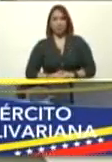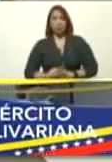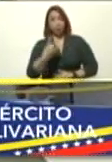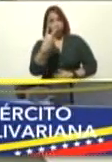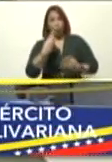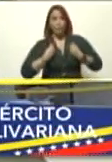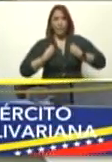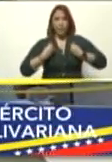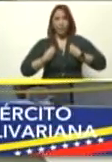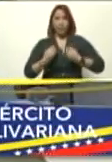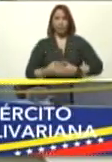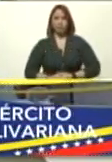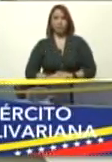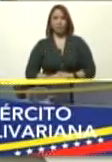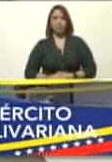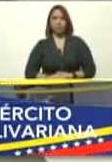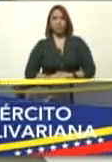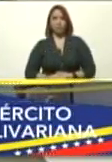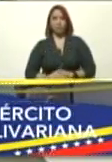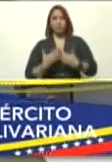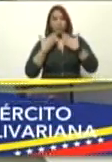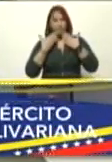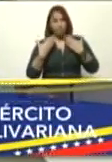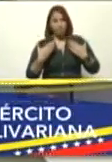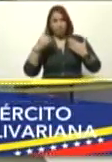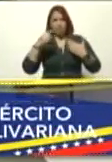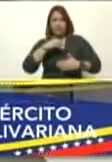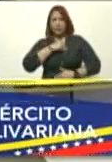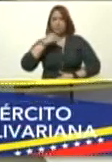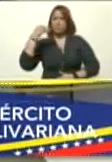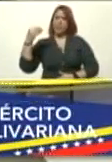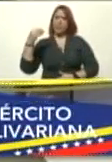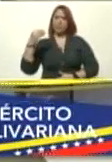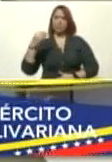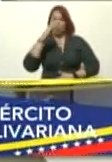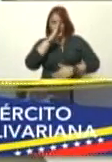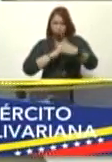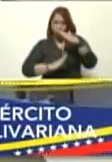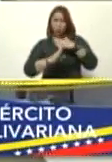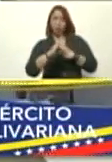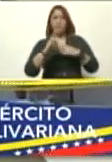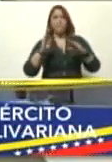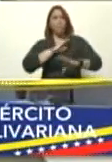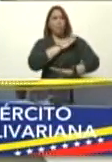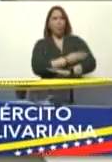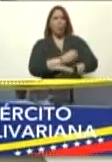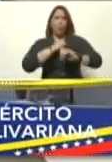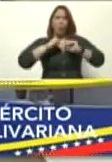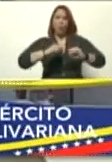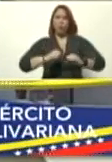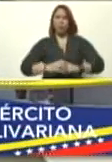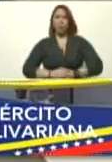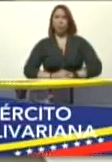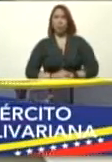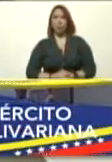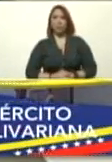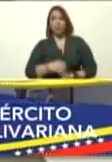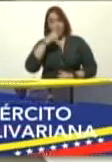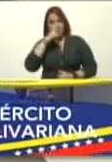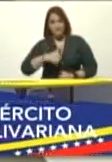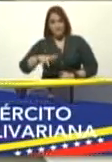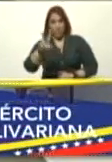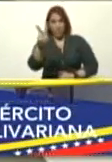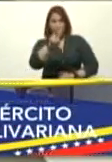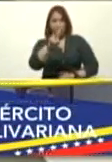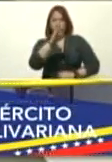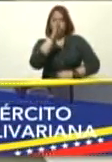vidas, gracias a ese espíritu noble y valiente de el pueblo de Venezuela, el